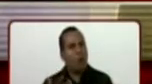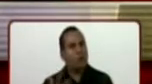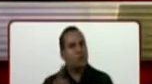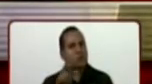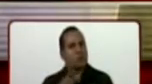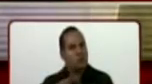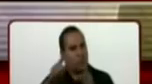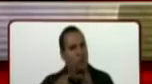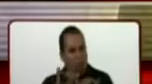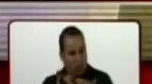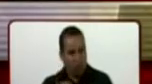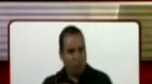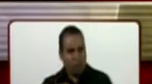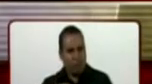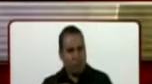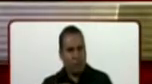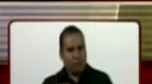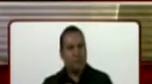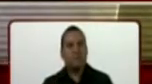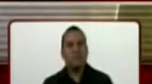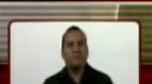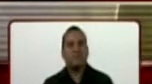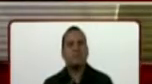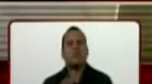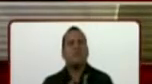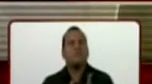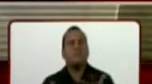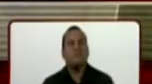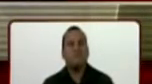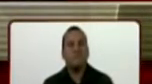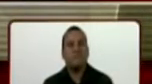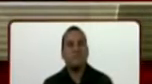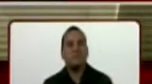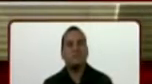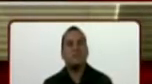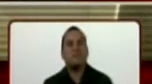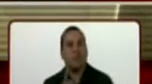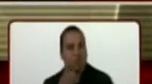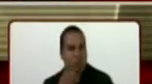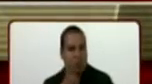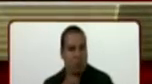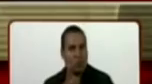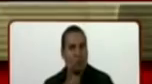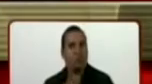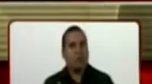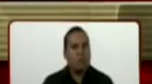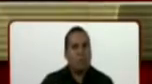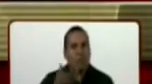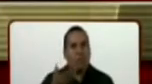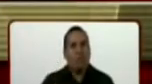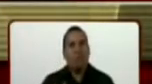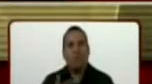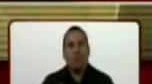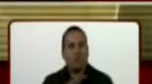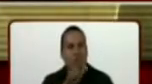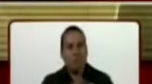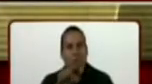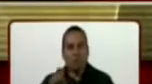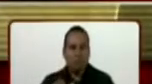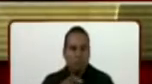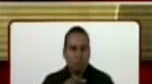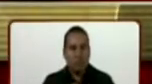como la que está ocurriendo. Y lo que está ocurriendo es que hay una importantísima cantidad de venezolanas